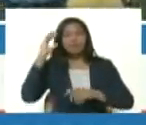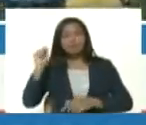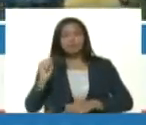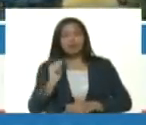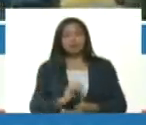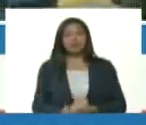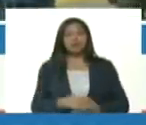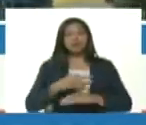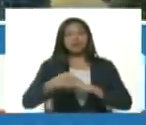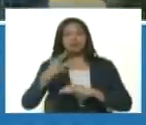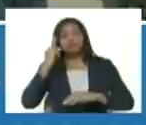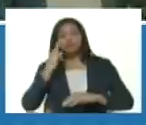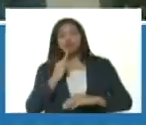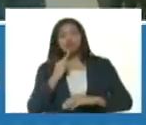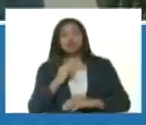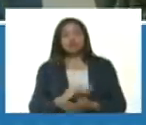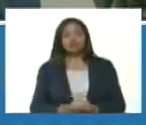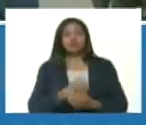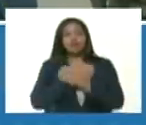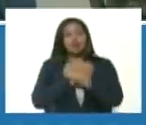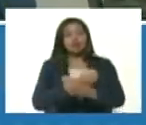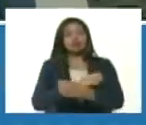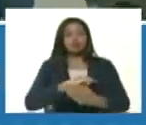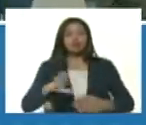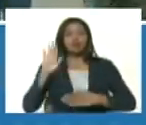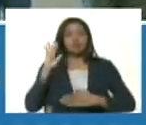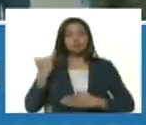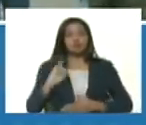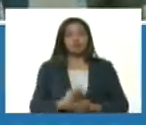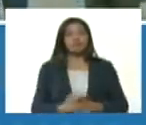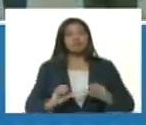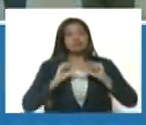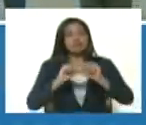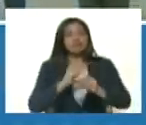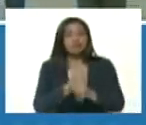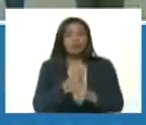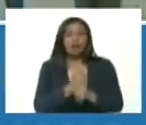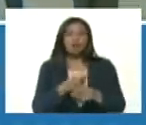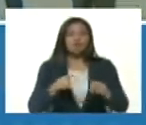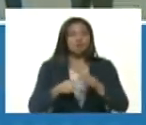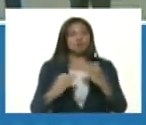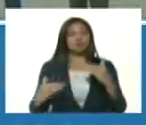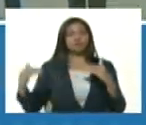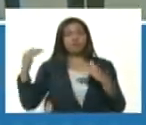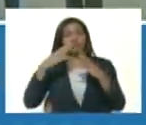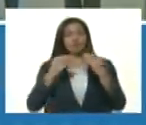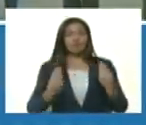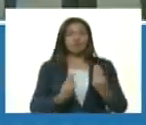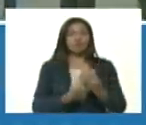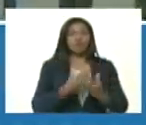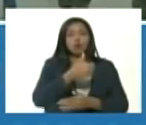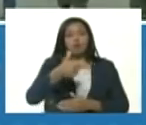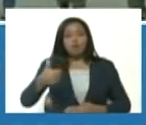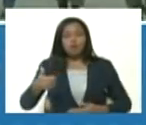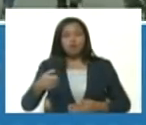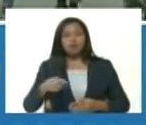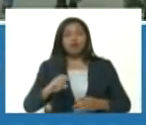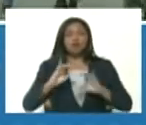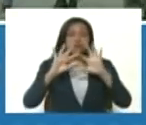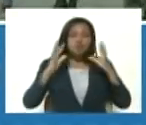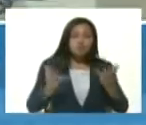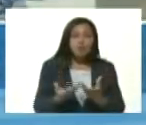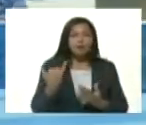desde el municipio de Sucre, le damos un abrazo y nuestro compromiso de seguir trabajando y superar juntas y juntos esta